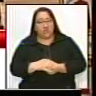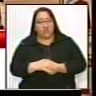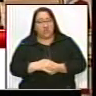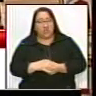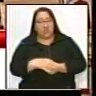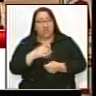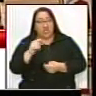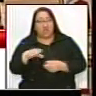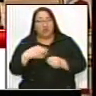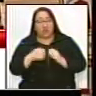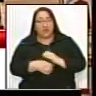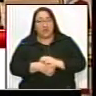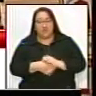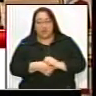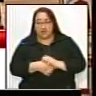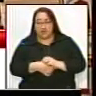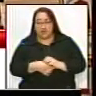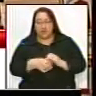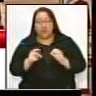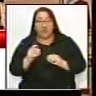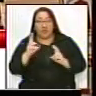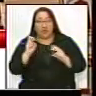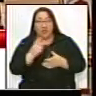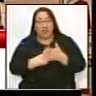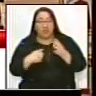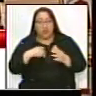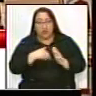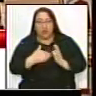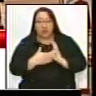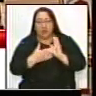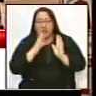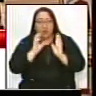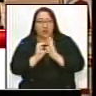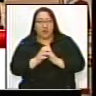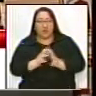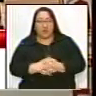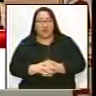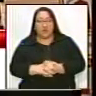de repente, doctora, porque los casos que le presentamos, como por ejemplo,